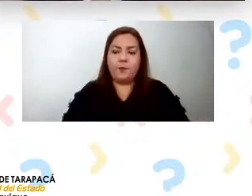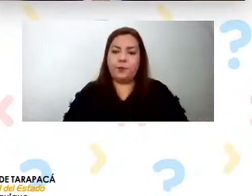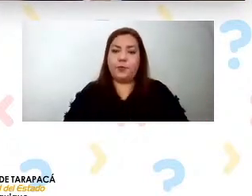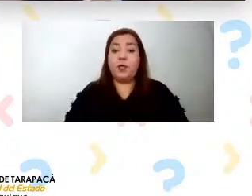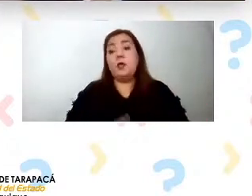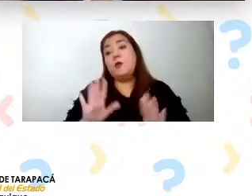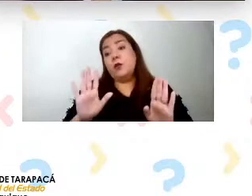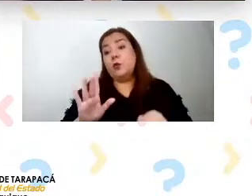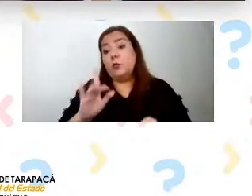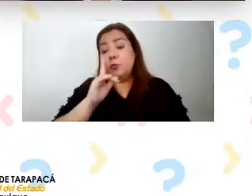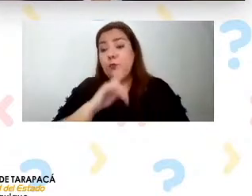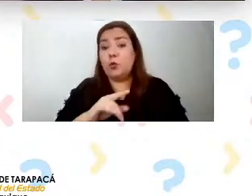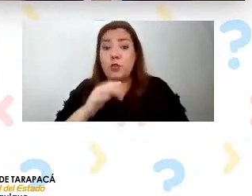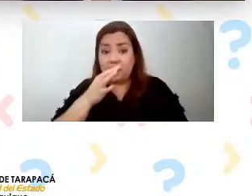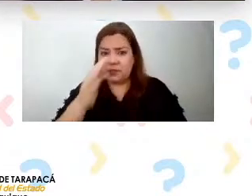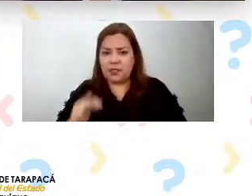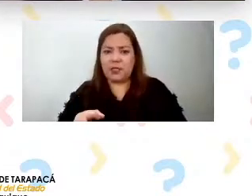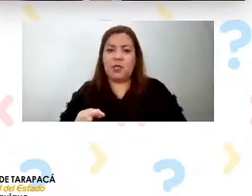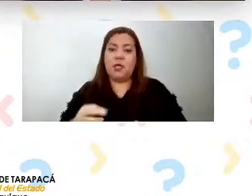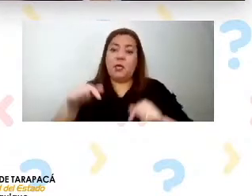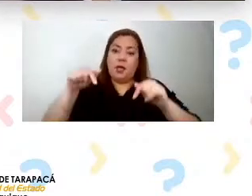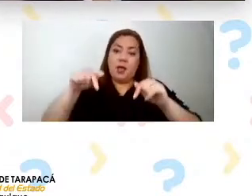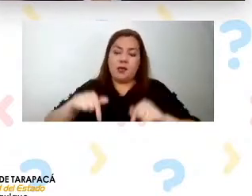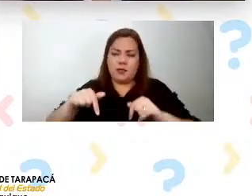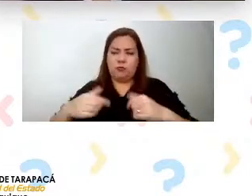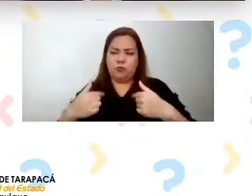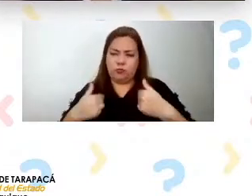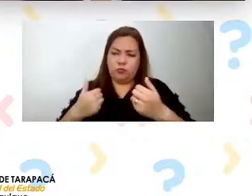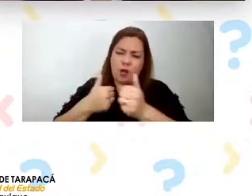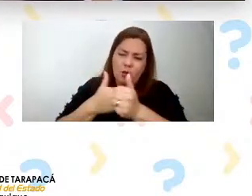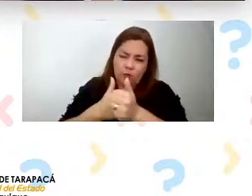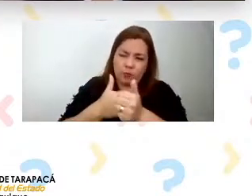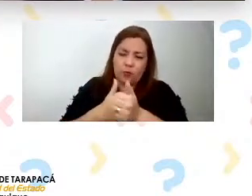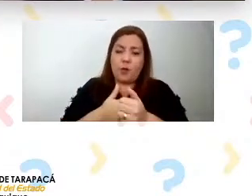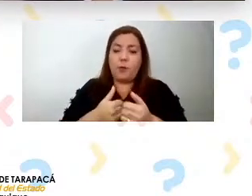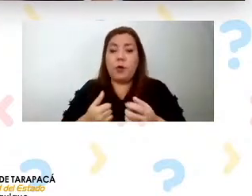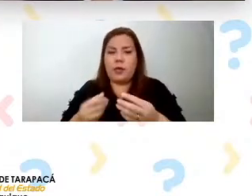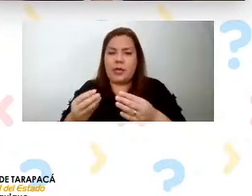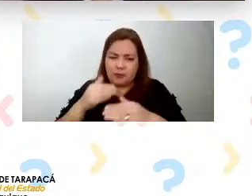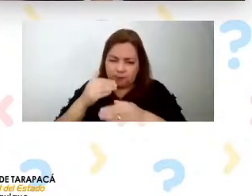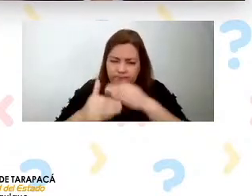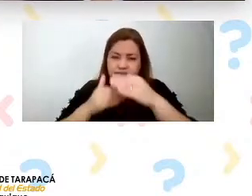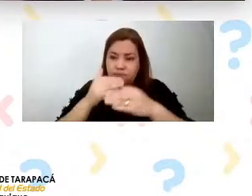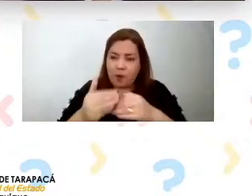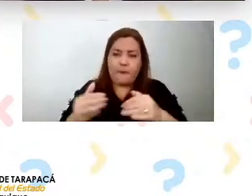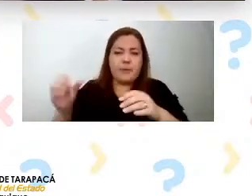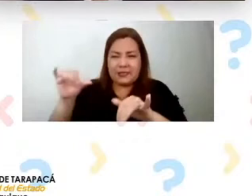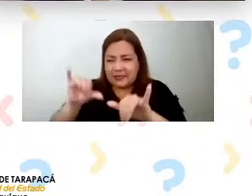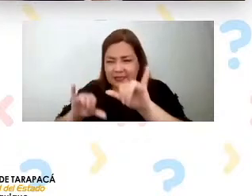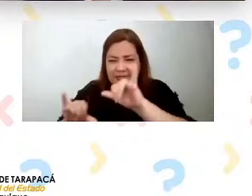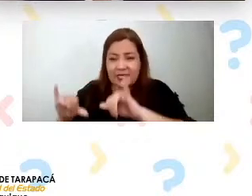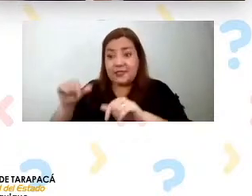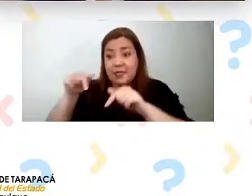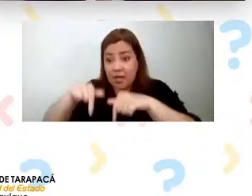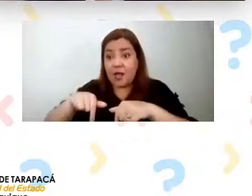¿no es cierto?, que la Facultad de Ciencias está apoyando, está haciendo, ¿no es cierto?, ciencia local,